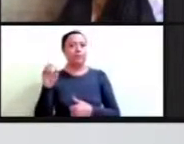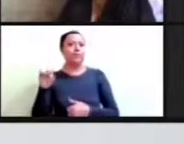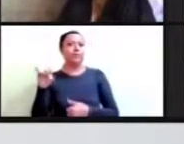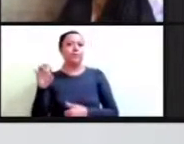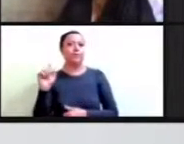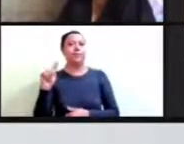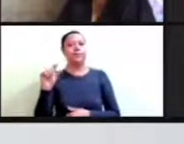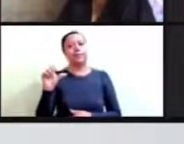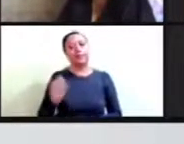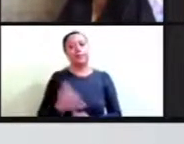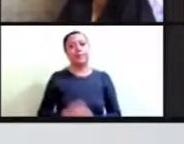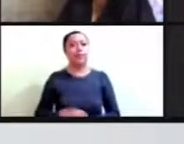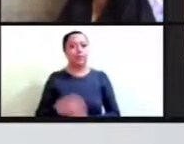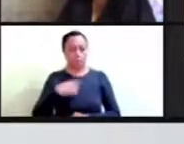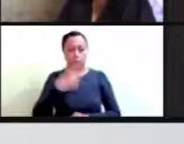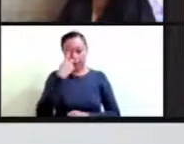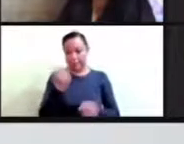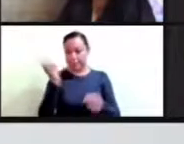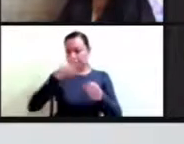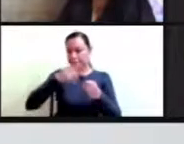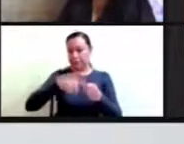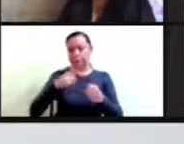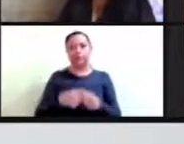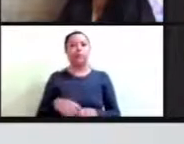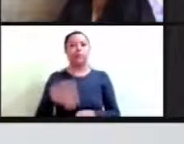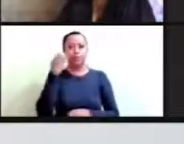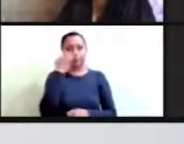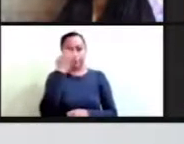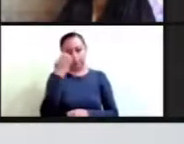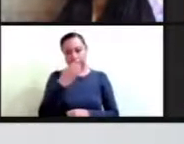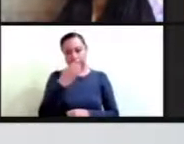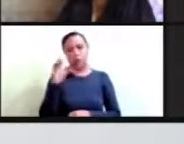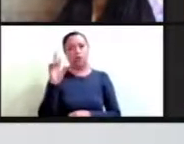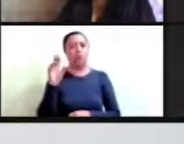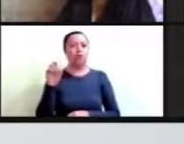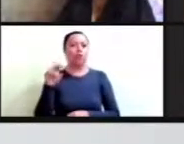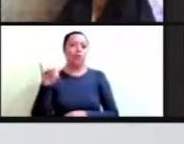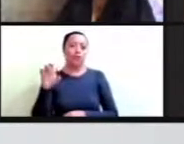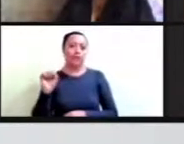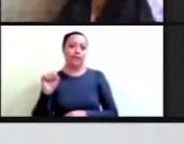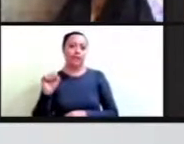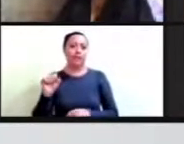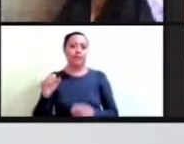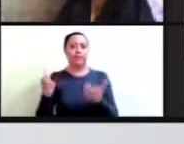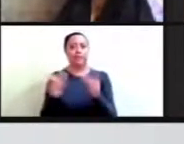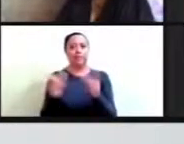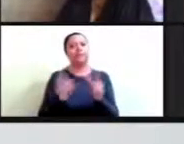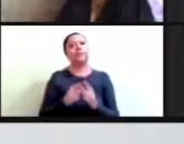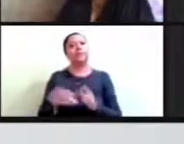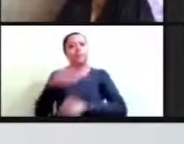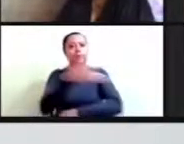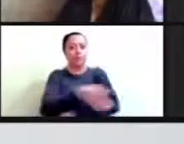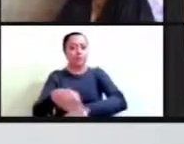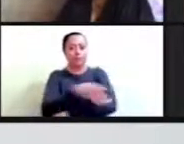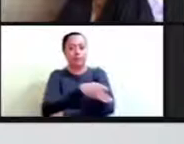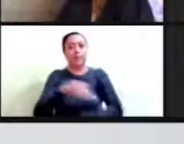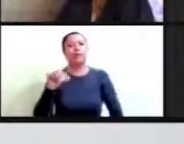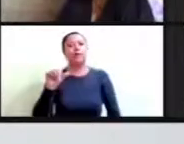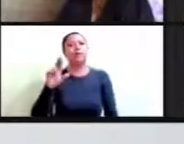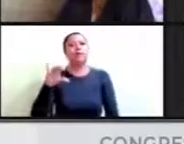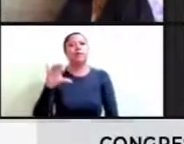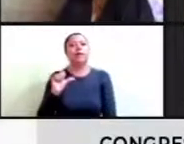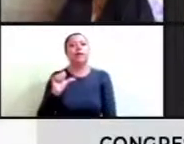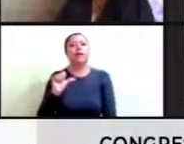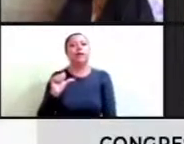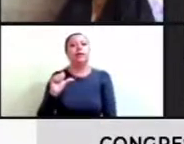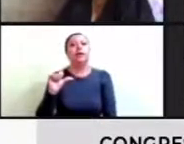Les voy a decir quiénes son los que integran el Colegio de Cronistas, somos 10 nada más, es muy breve. Está la arquitecta María Bustamante Hashut, una gente